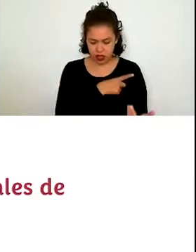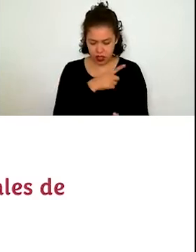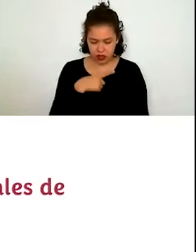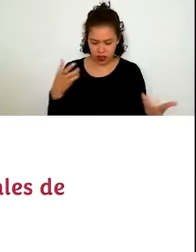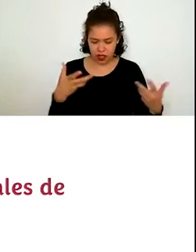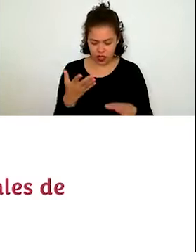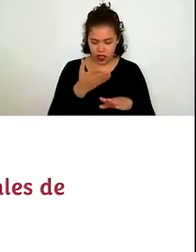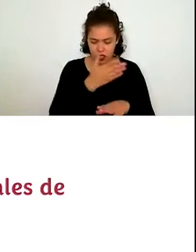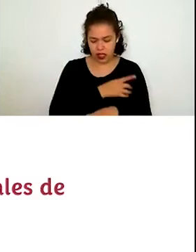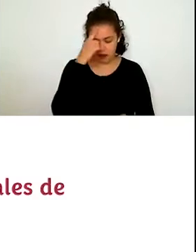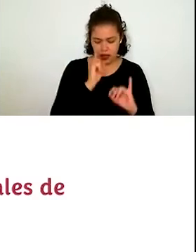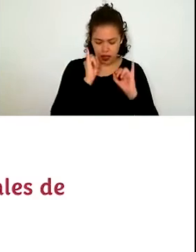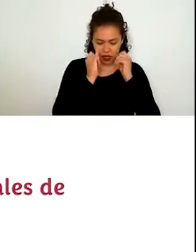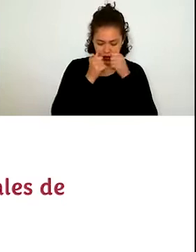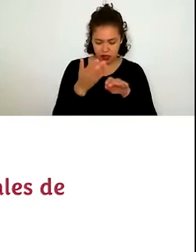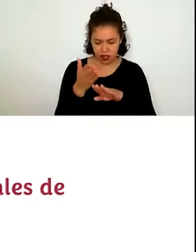previo a autorización de la Junta.